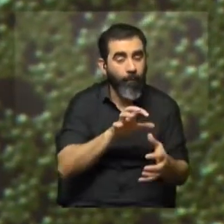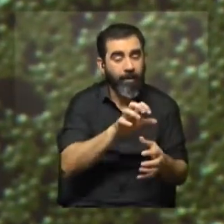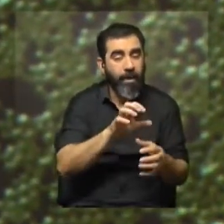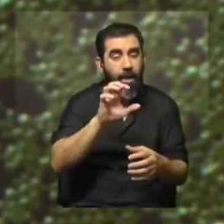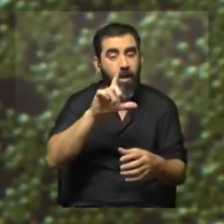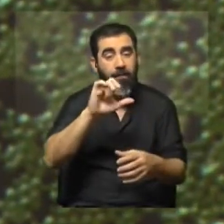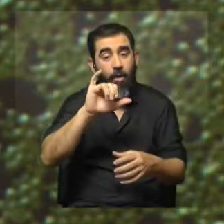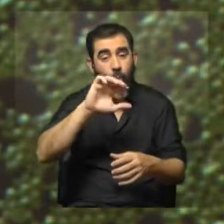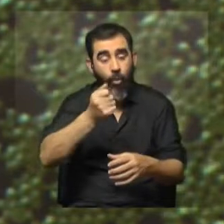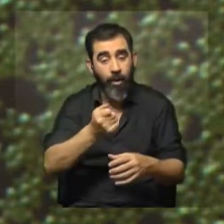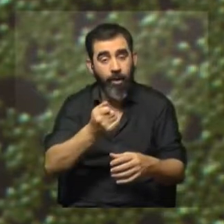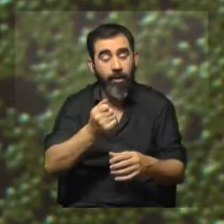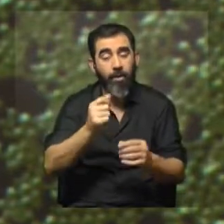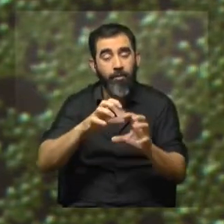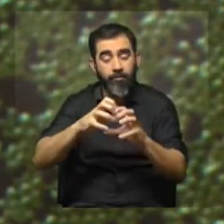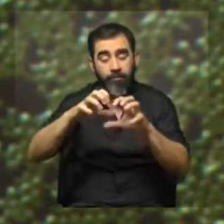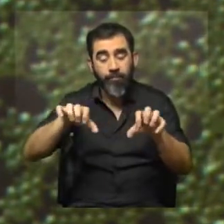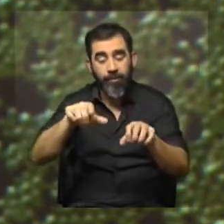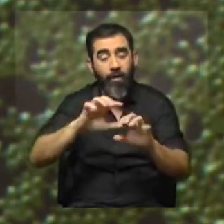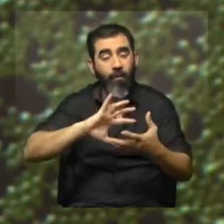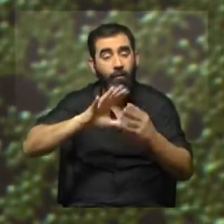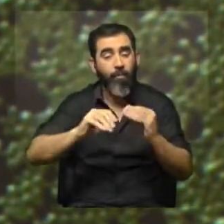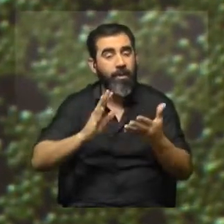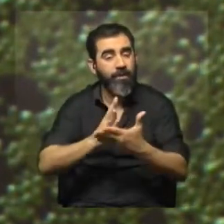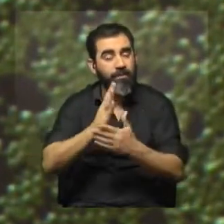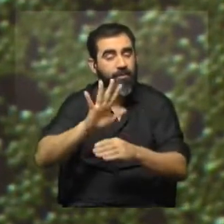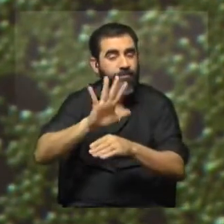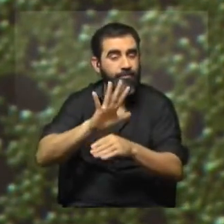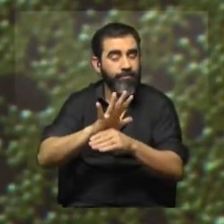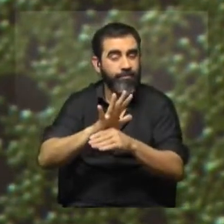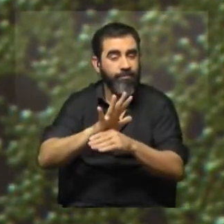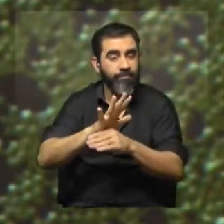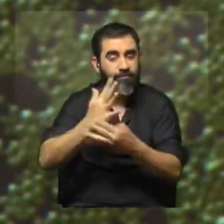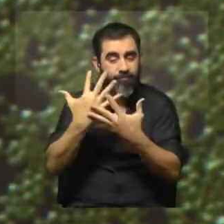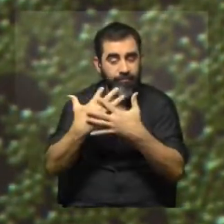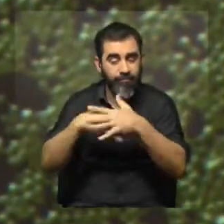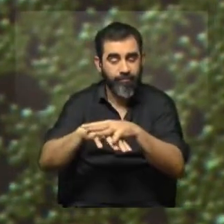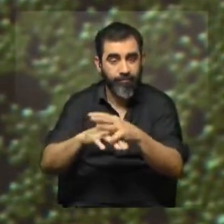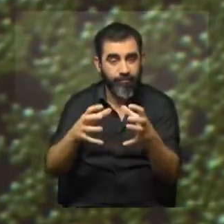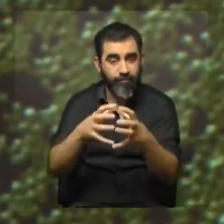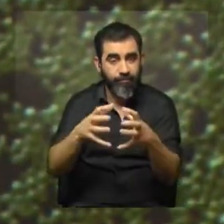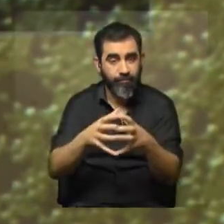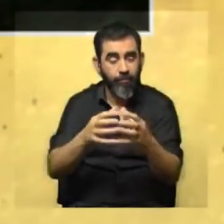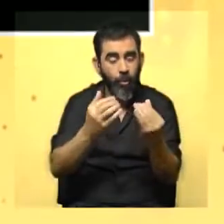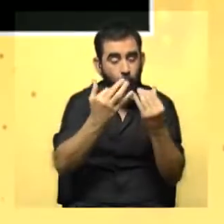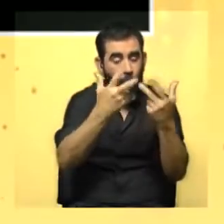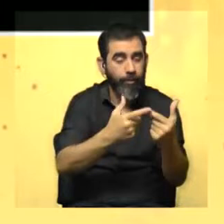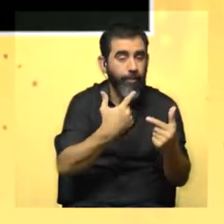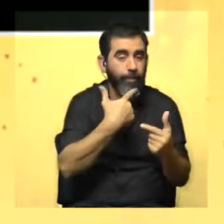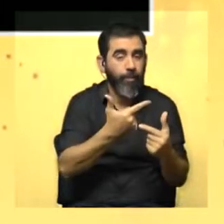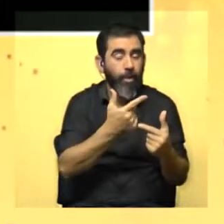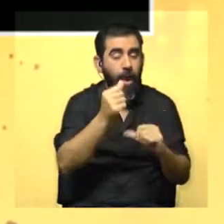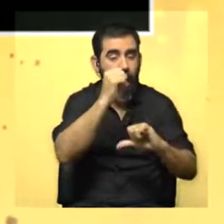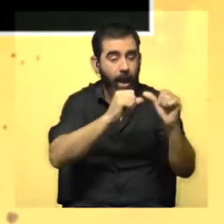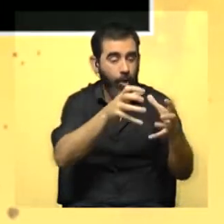levaduras, microorganismos aislados, porque en este tipo de fermentación siempre están como en comunidades. Entonces están ordenados, por ejemplo, la fermentación